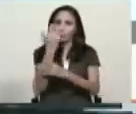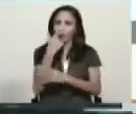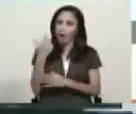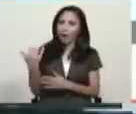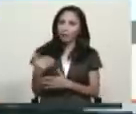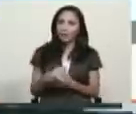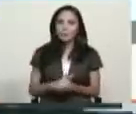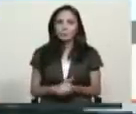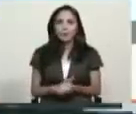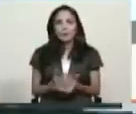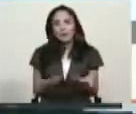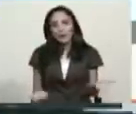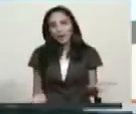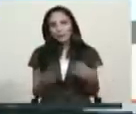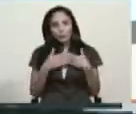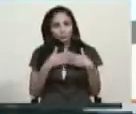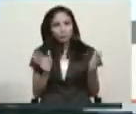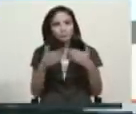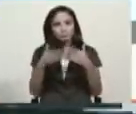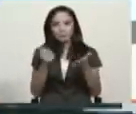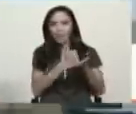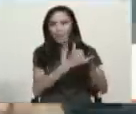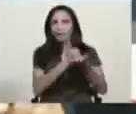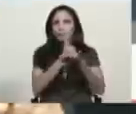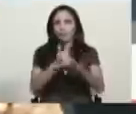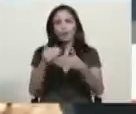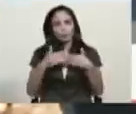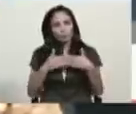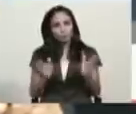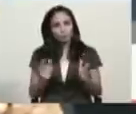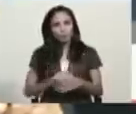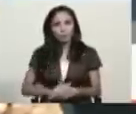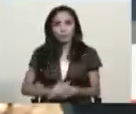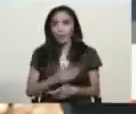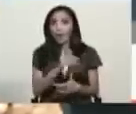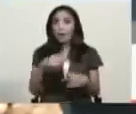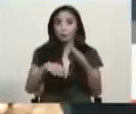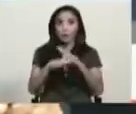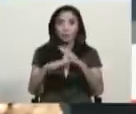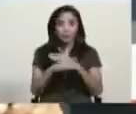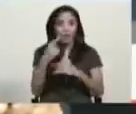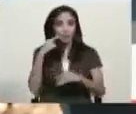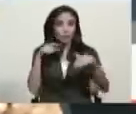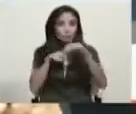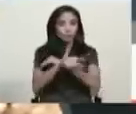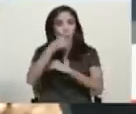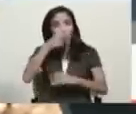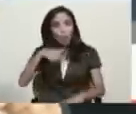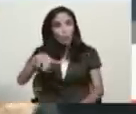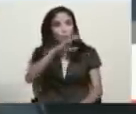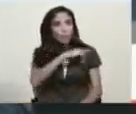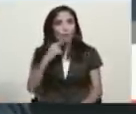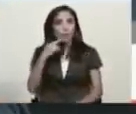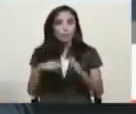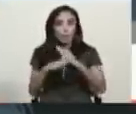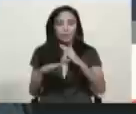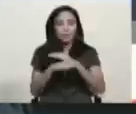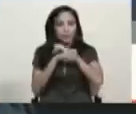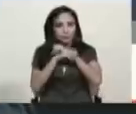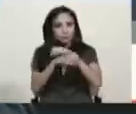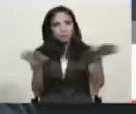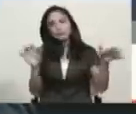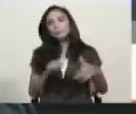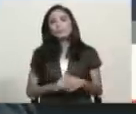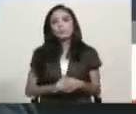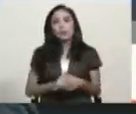que ha pervivido y vive todavía entre nuestro pueblo. Y a partir de la